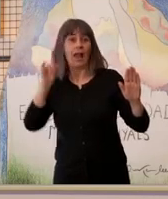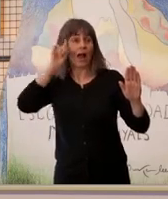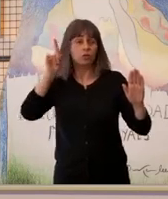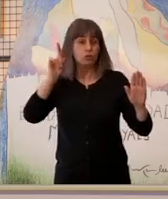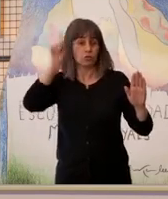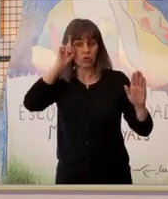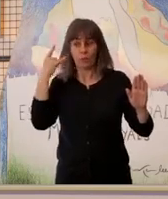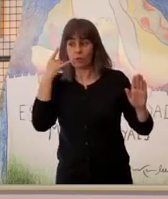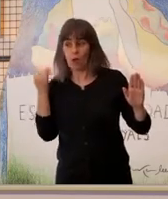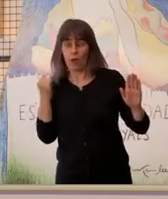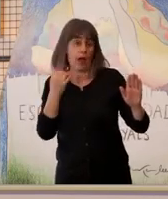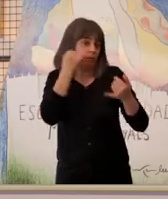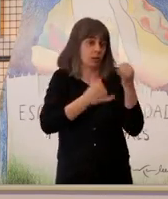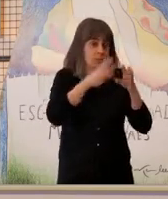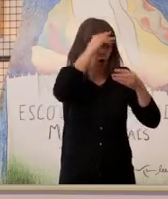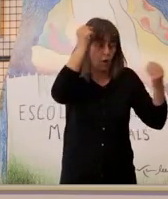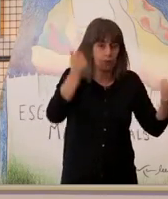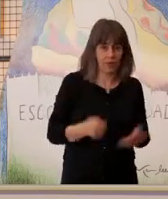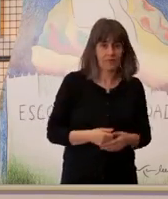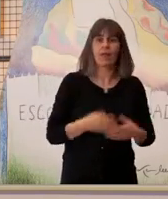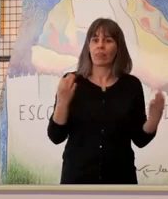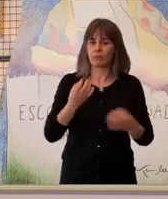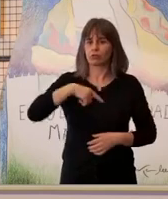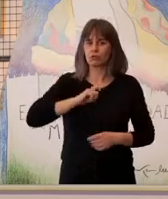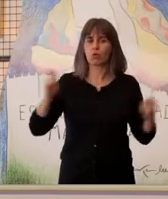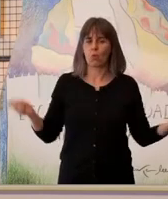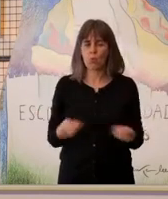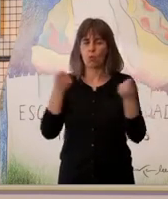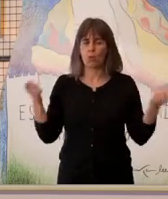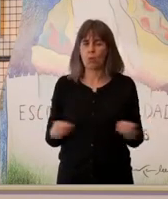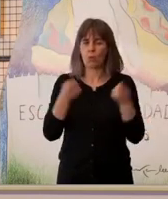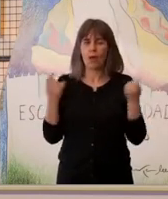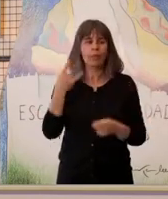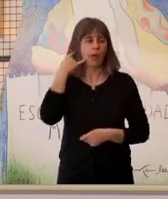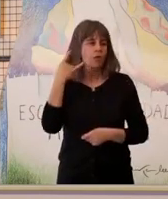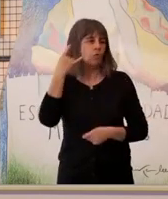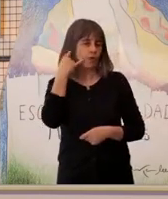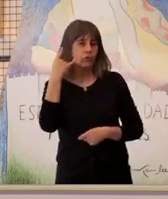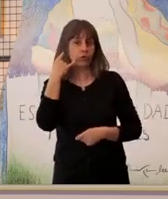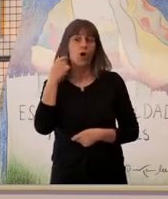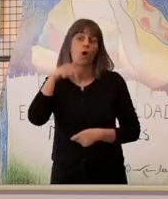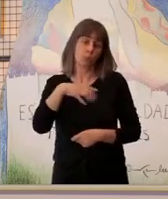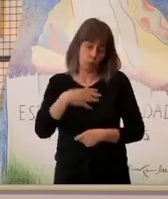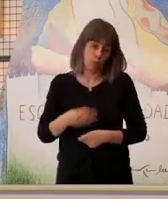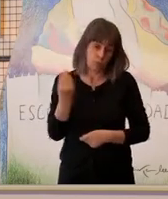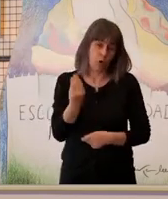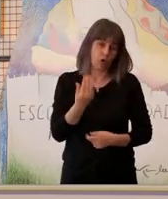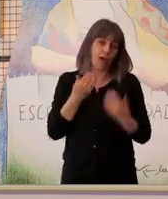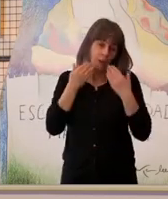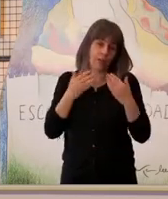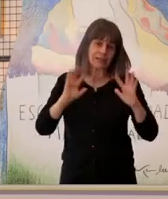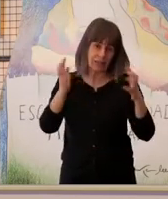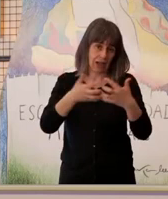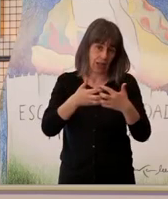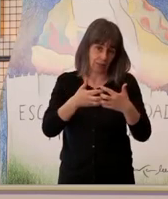olvidado publicitar continuamente el teléfono hoy se podría hacer mucho mejor a través de internet que es mucho más